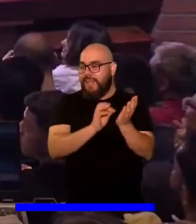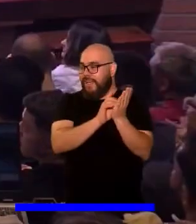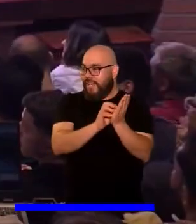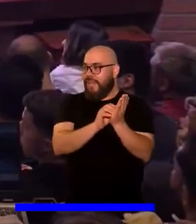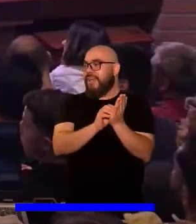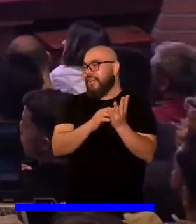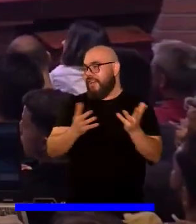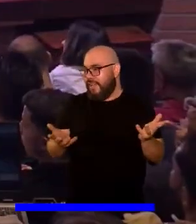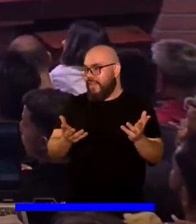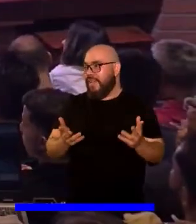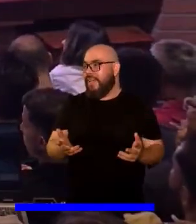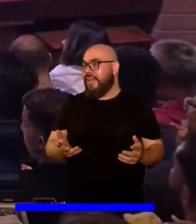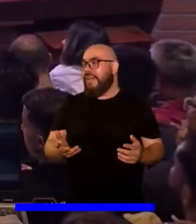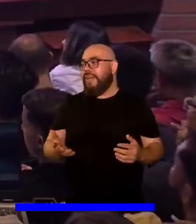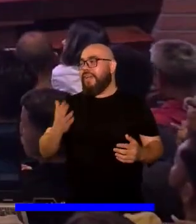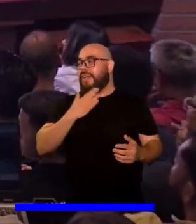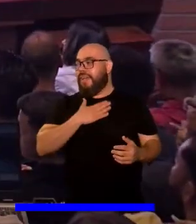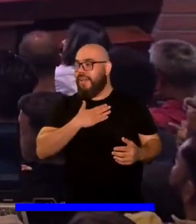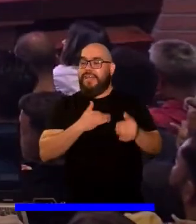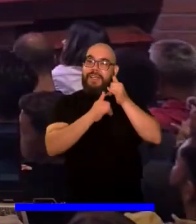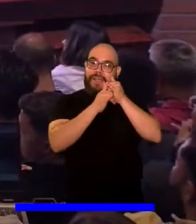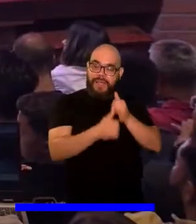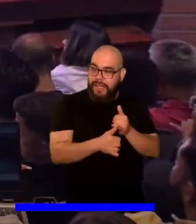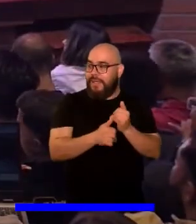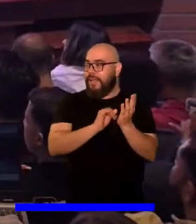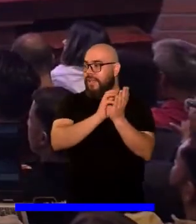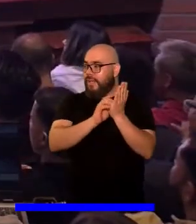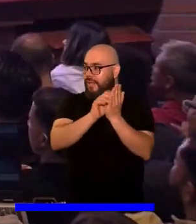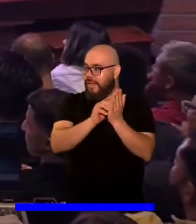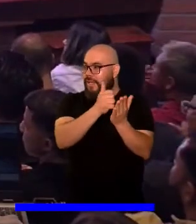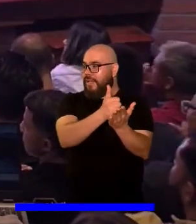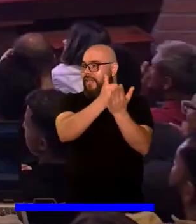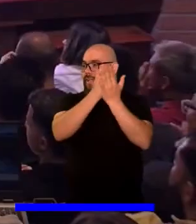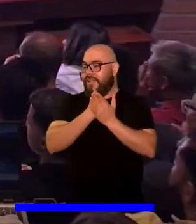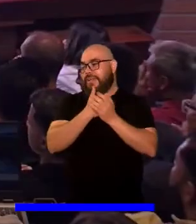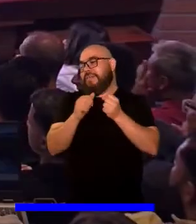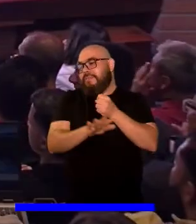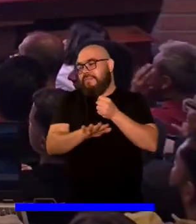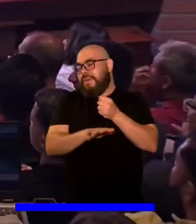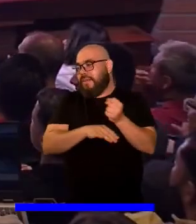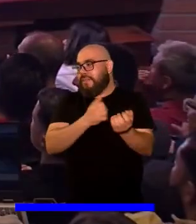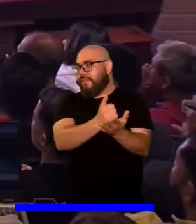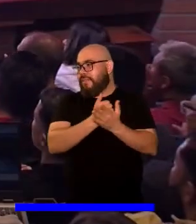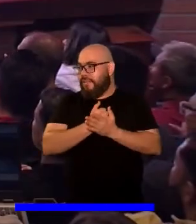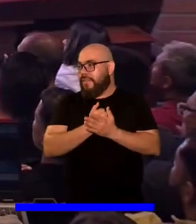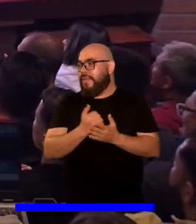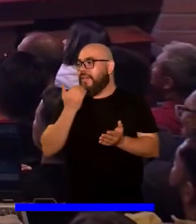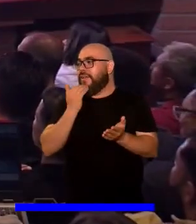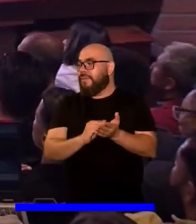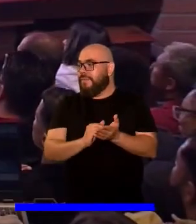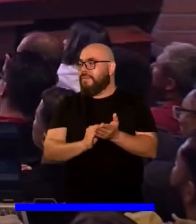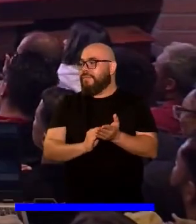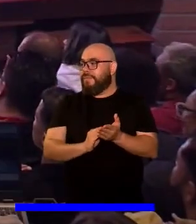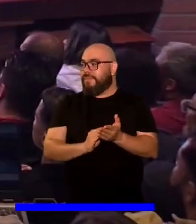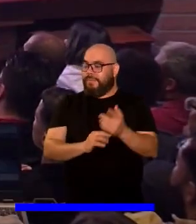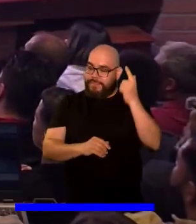Sí. Yo lo digo porque pues, yo soy ingeniero y para mí la calculadora es una herramienta básica. O sea, yo no podía dar